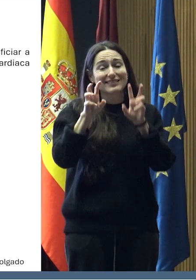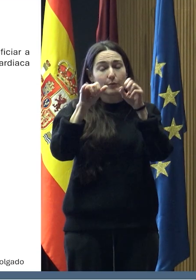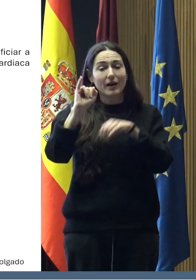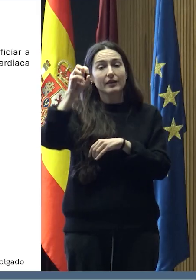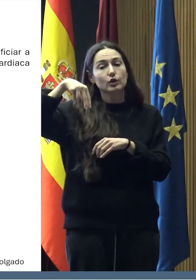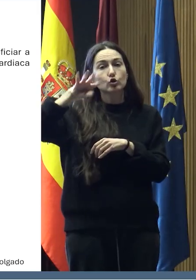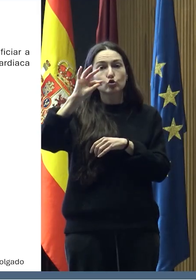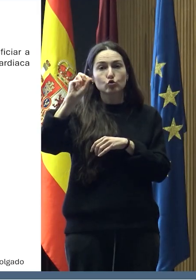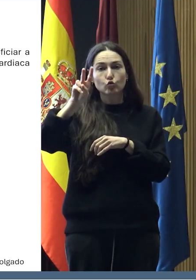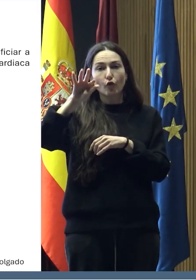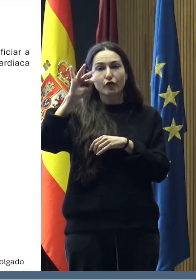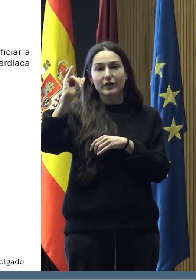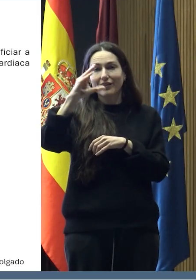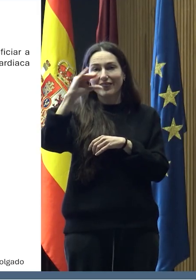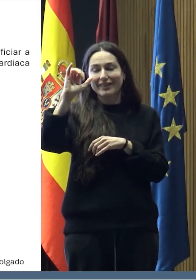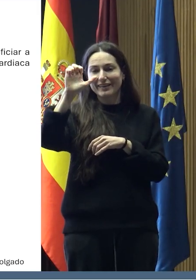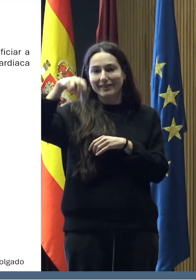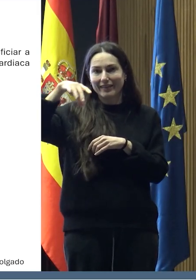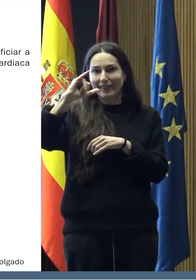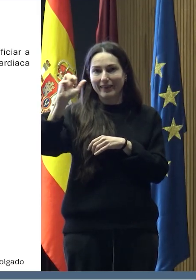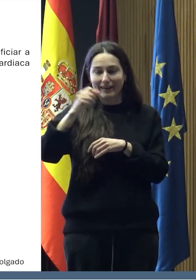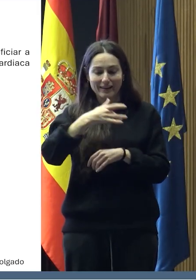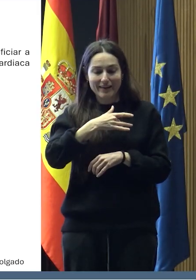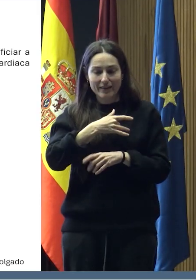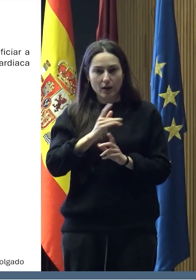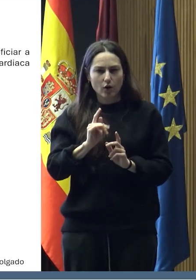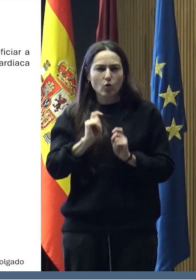insuficiencia cardíaca, facilitando el bombeo del corazón.